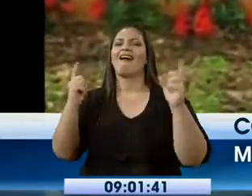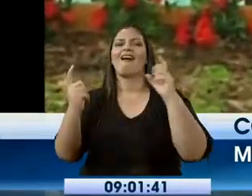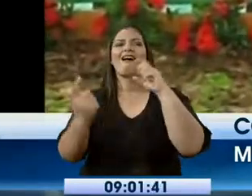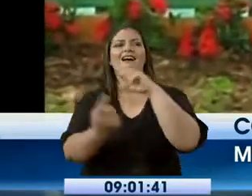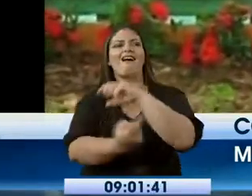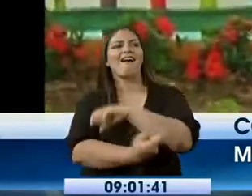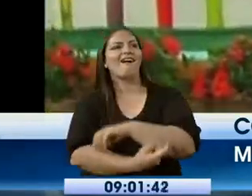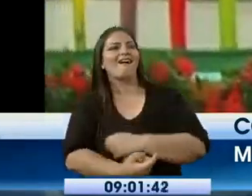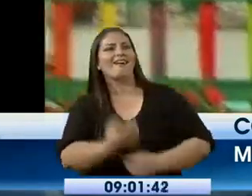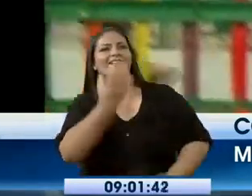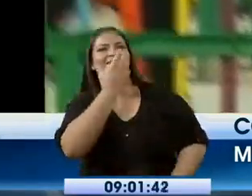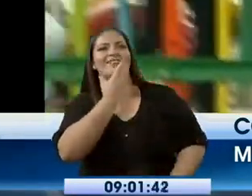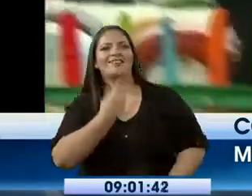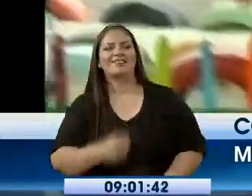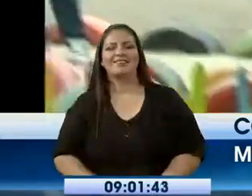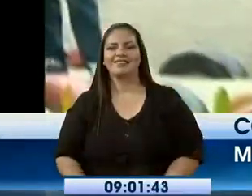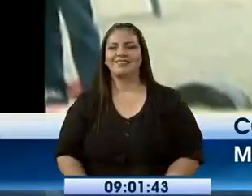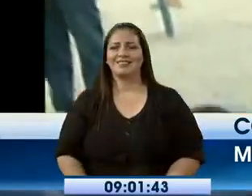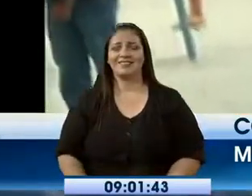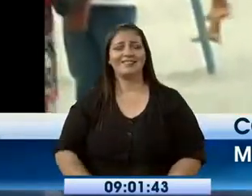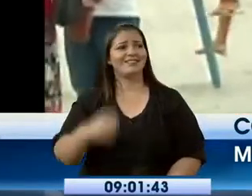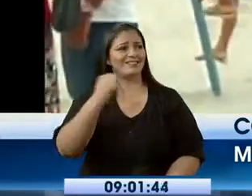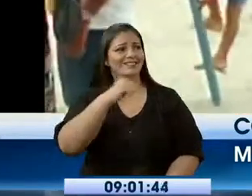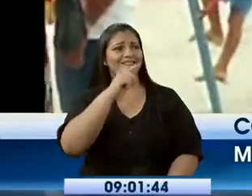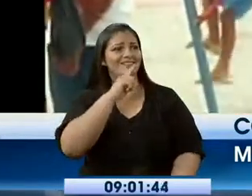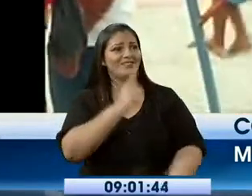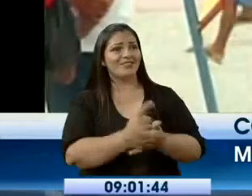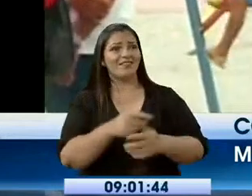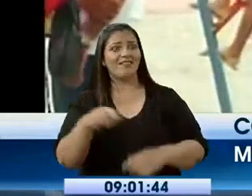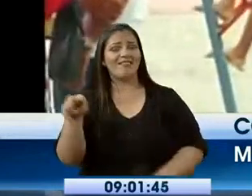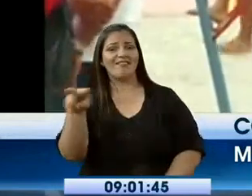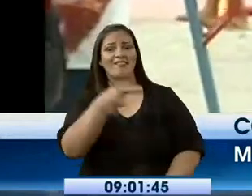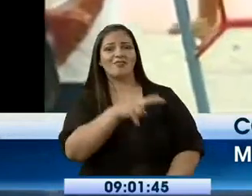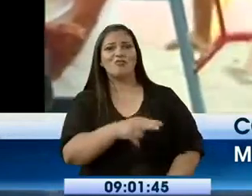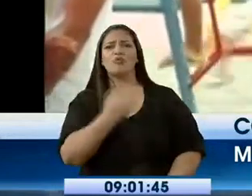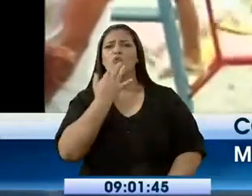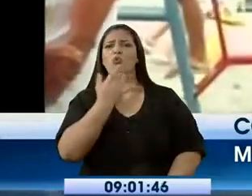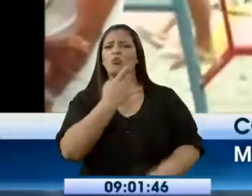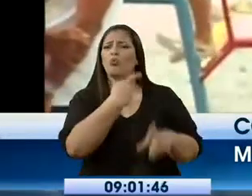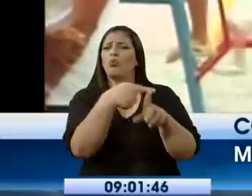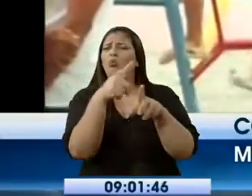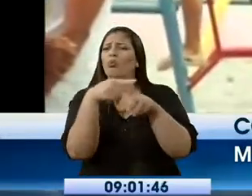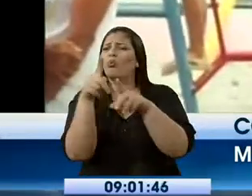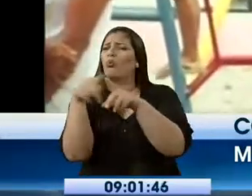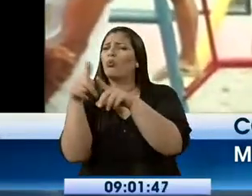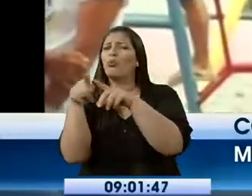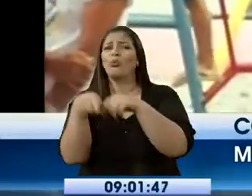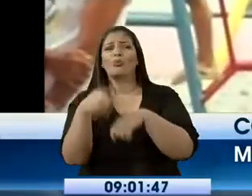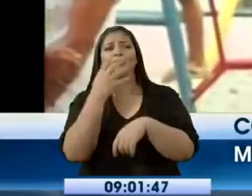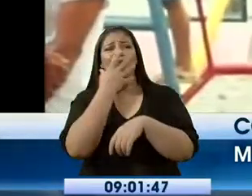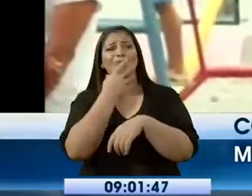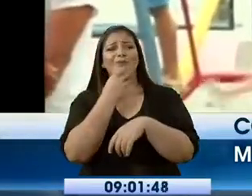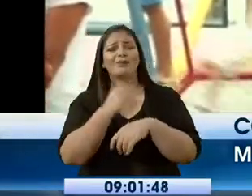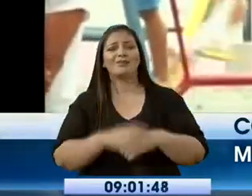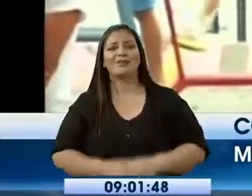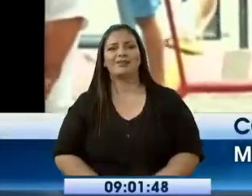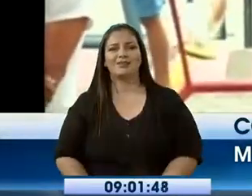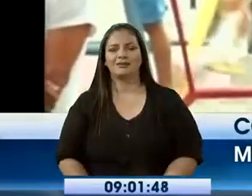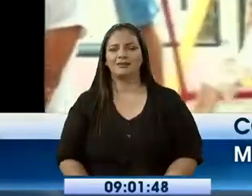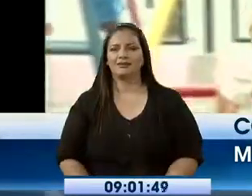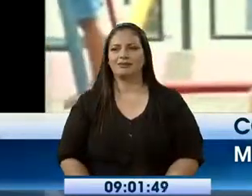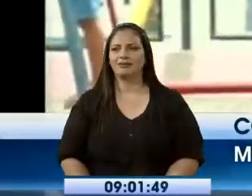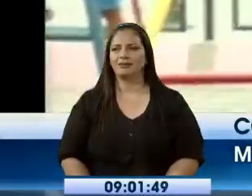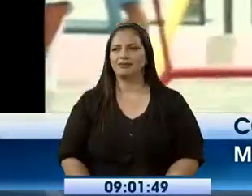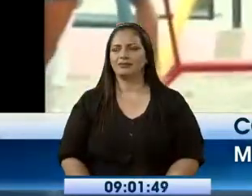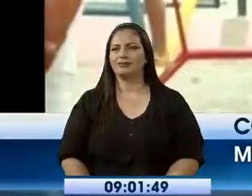Totalmente, me encanta este parque, es muy bonito, es muy colorido y como lo digo también, han hecho uso del reciclaje. ¿De dónde sacaron, por ejemplo, las